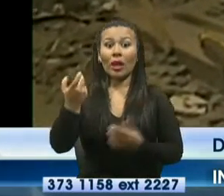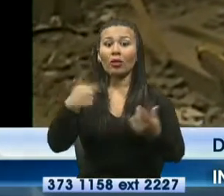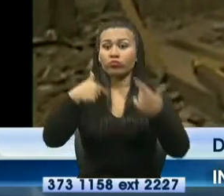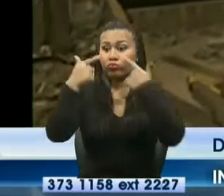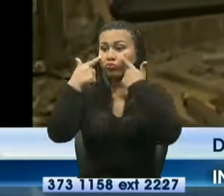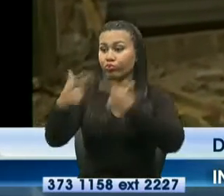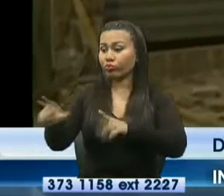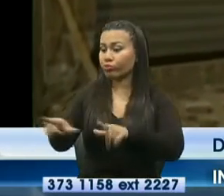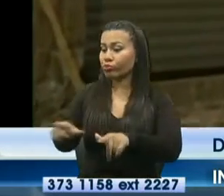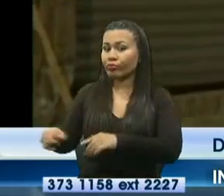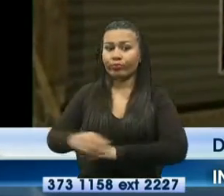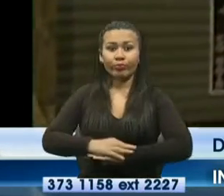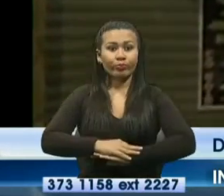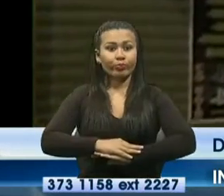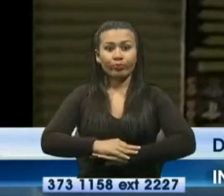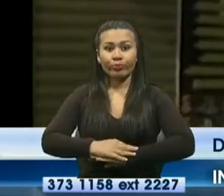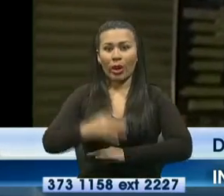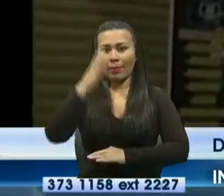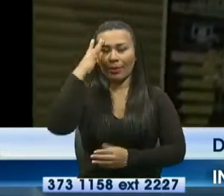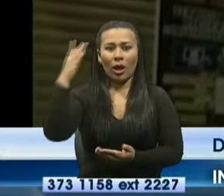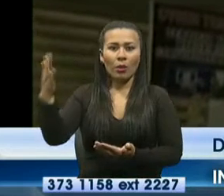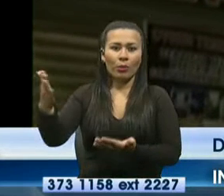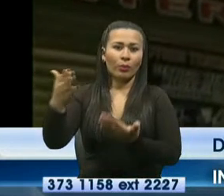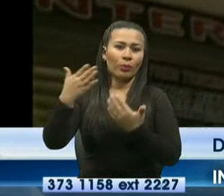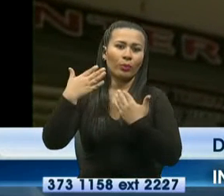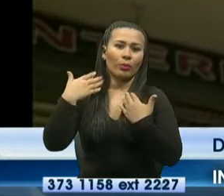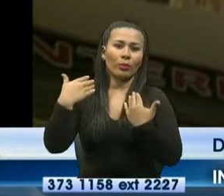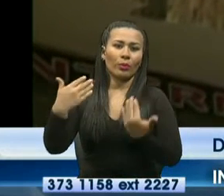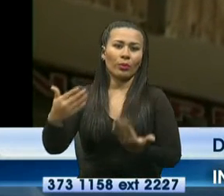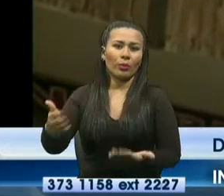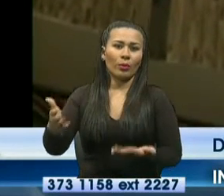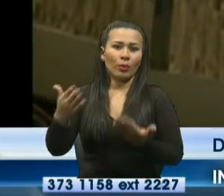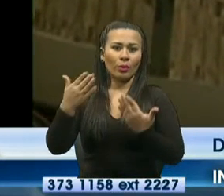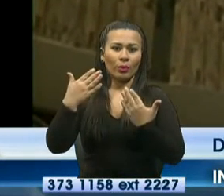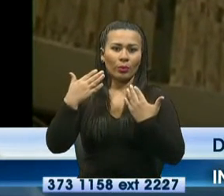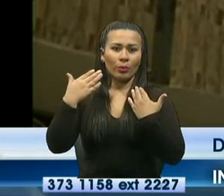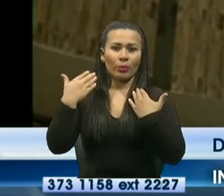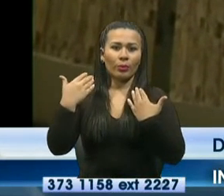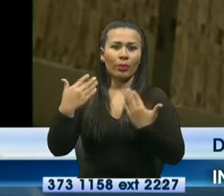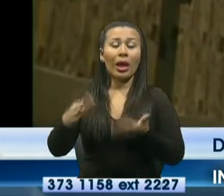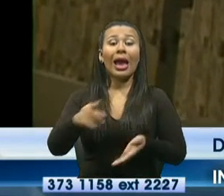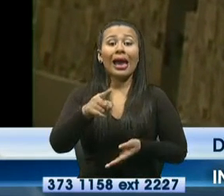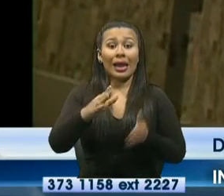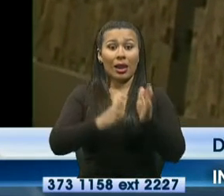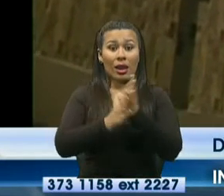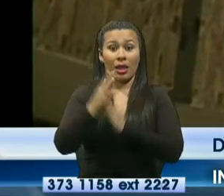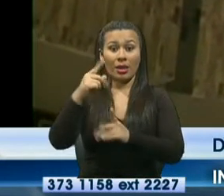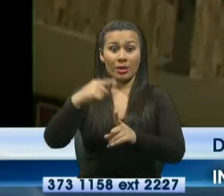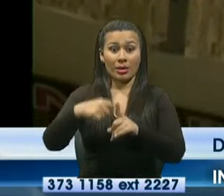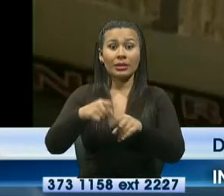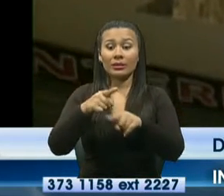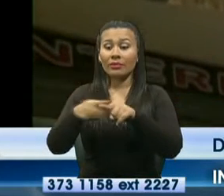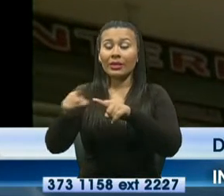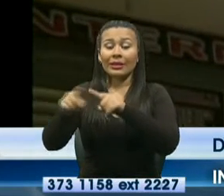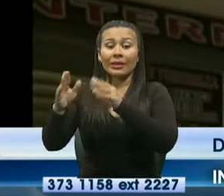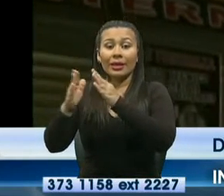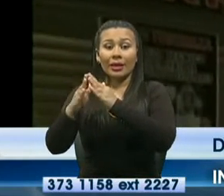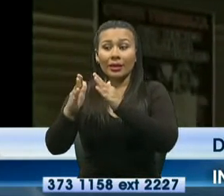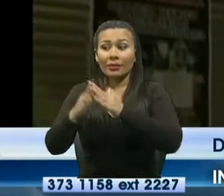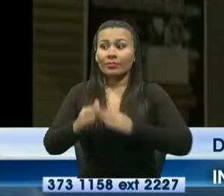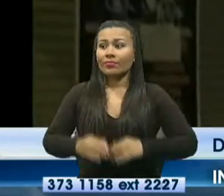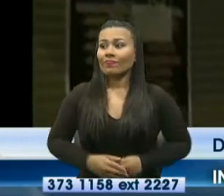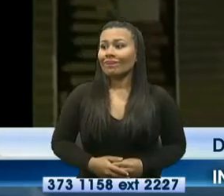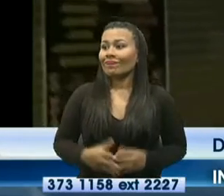que aquí hay mucha brisa y varias de las edificaciones, como por ejemplo aquí la iglesia y varias viviendas que están